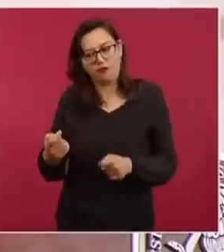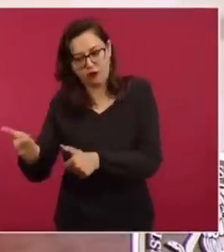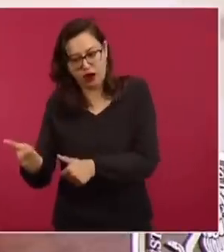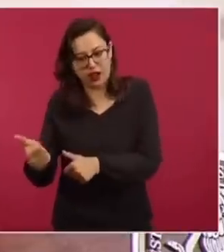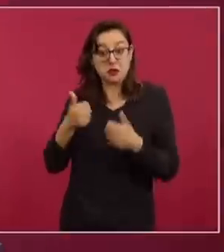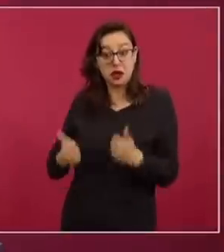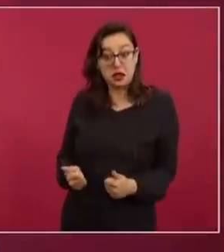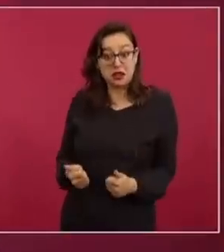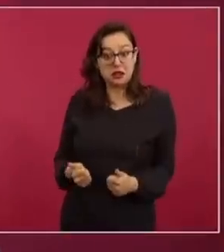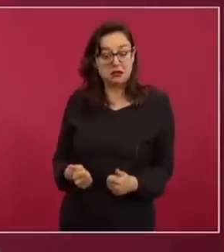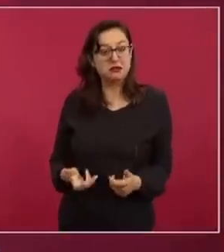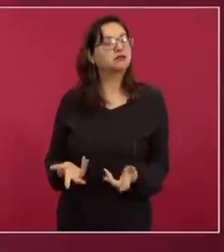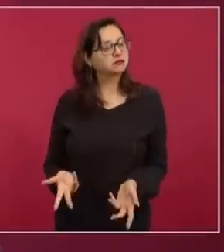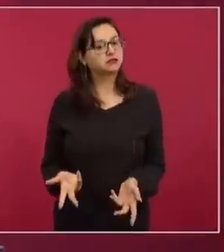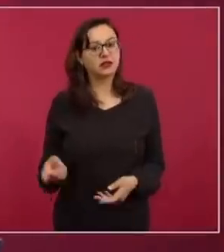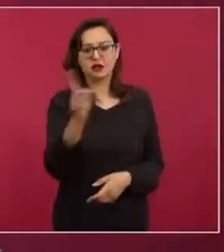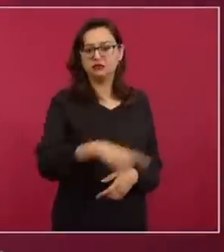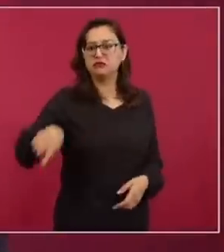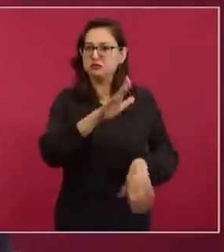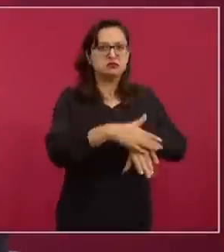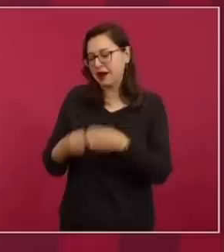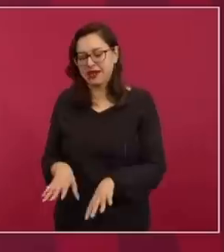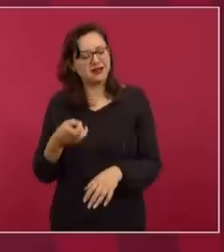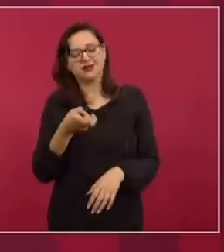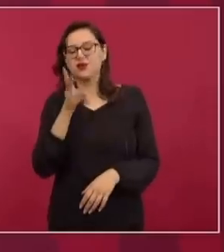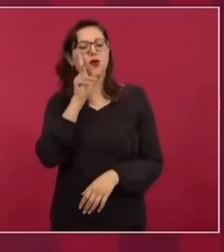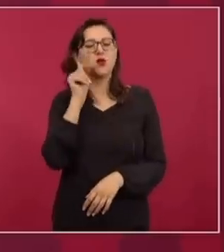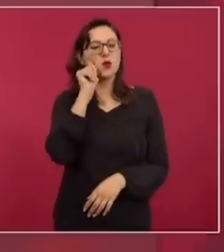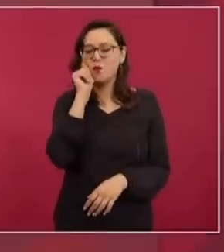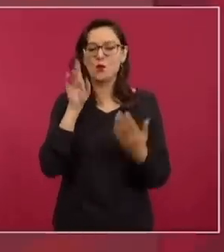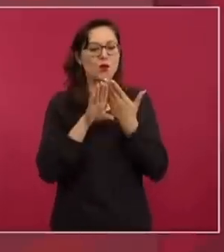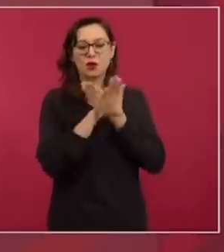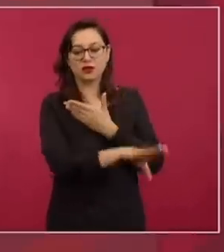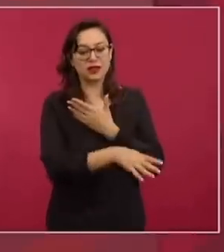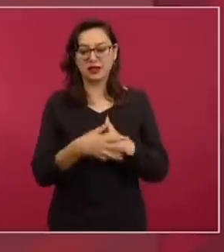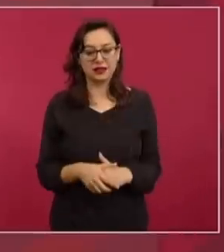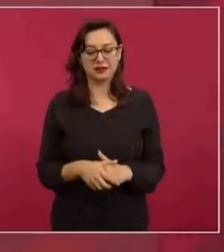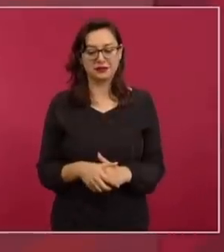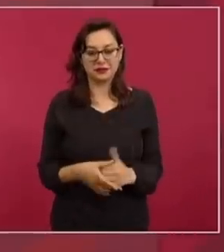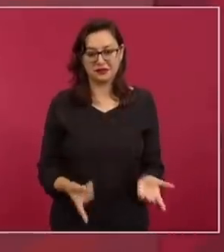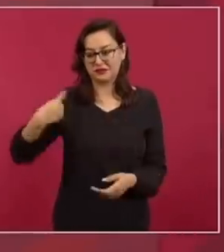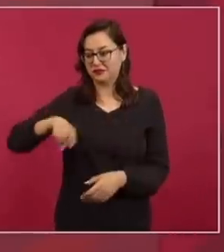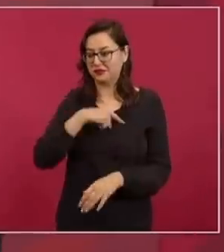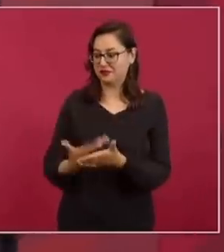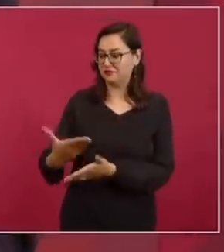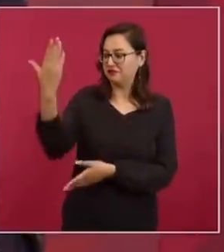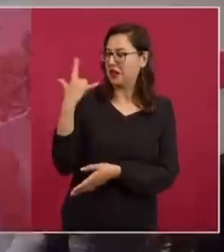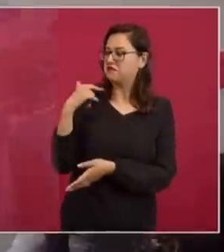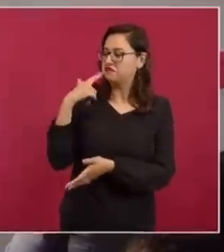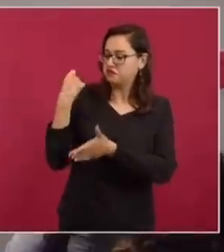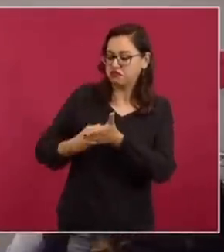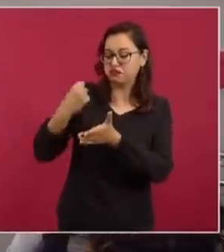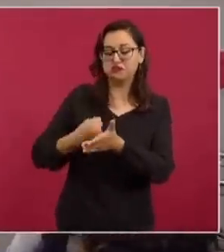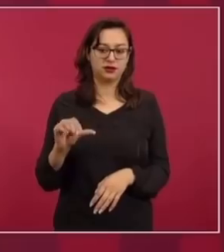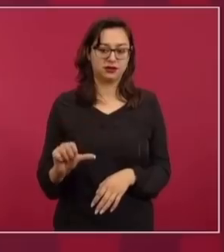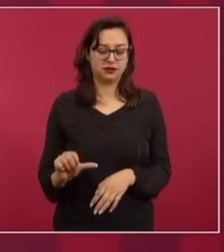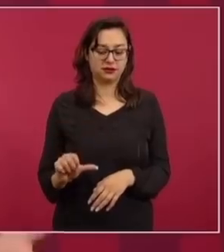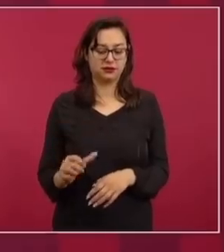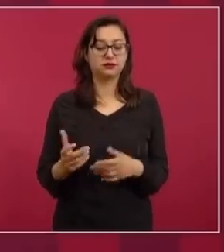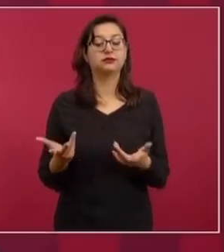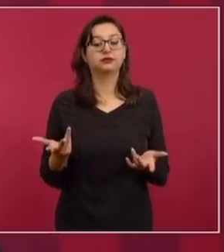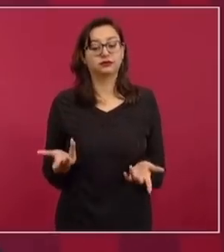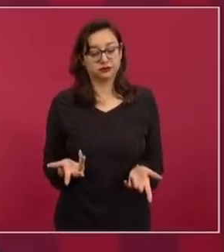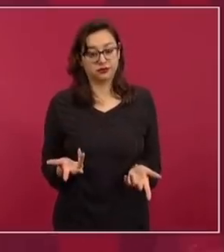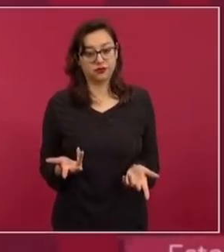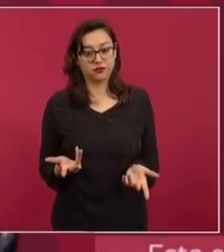que yo me vaya, fíjense. Y por eso dicen que no participe. Imagínense, cuando empezamos, no había cultura democrática.